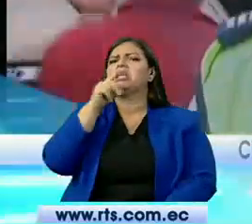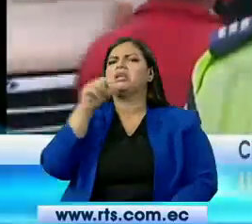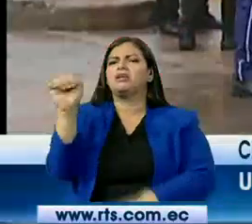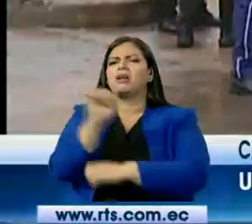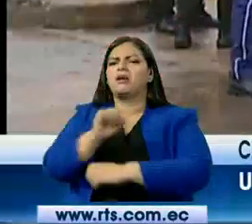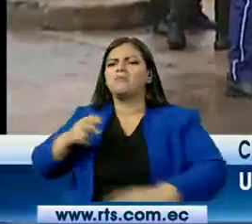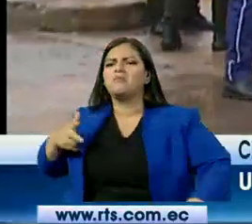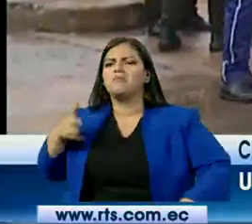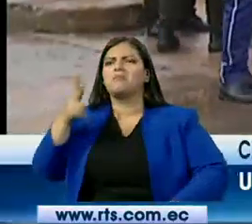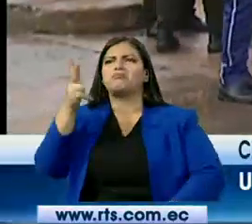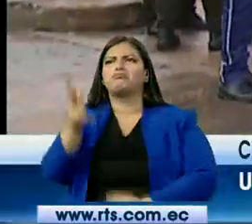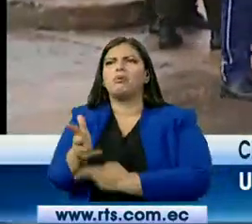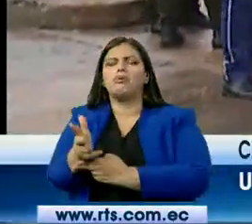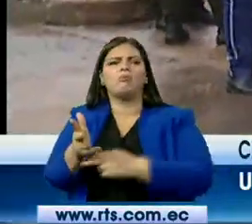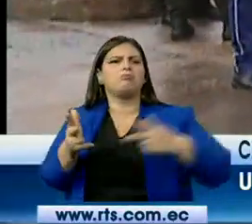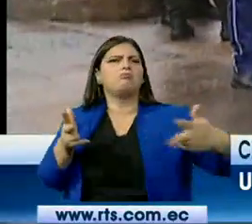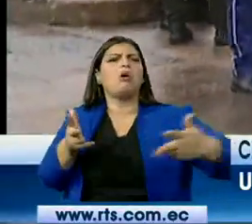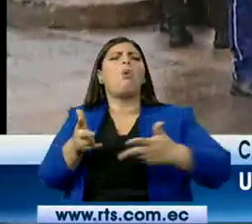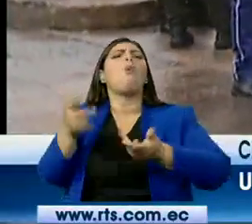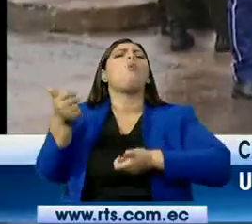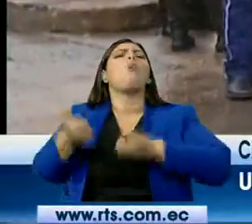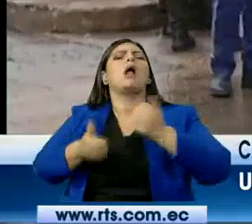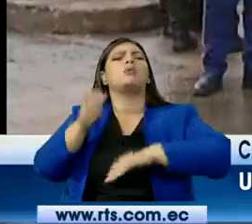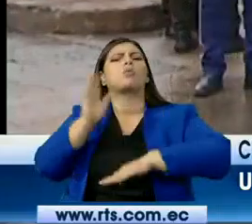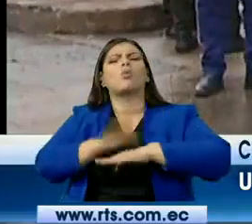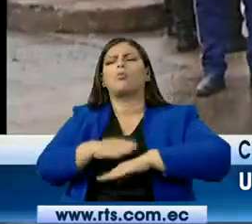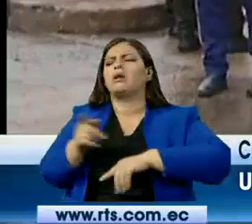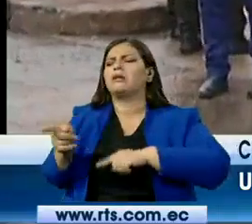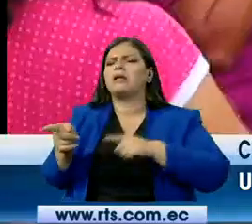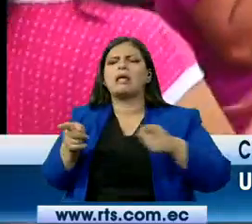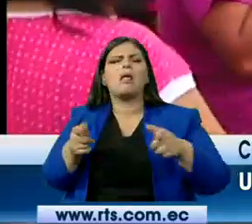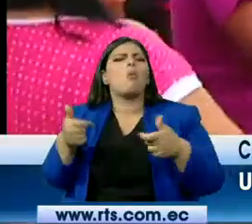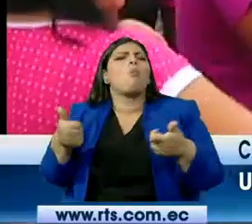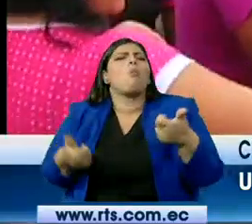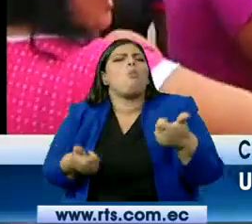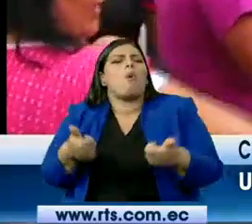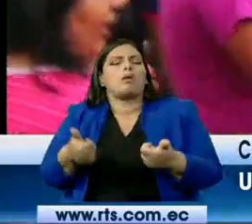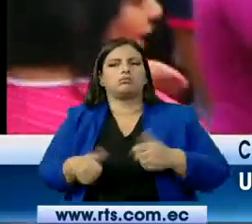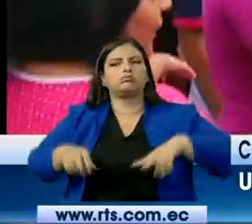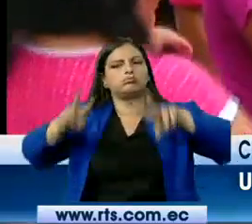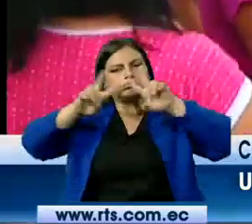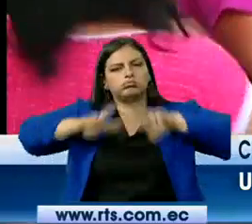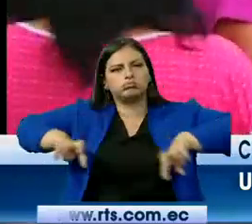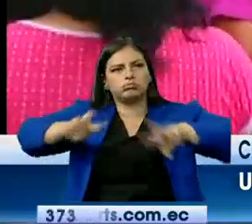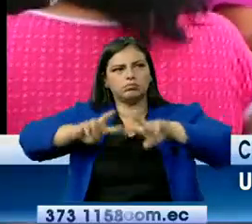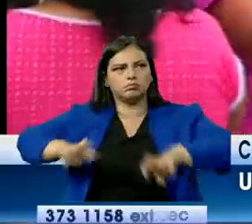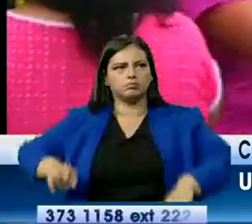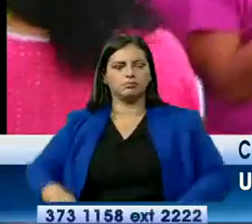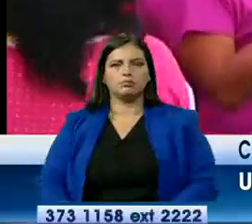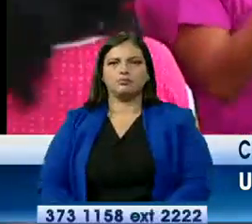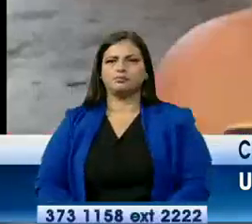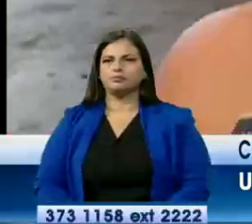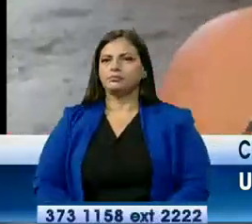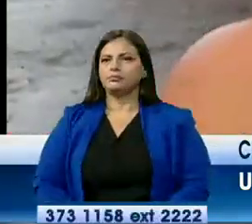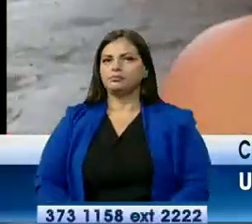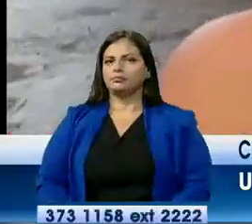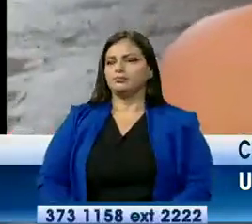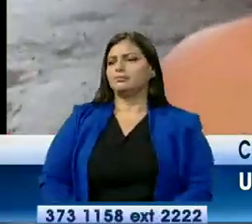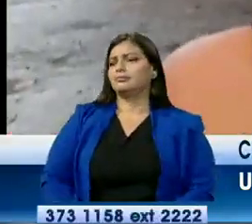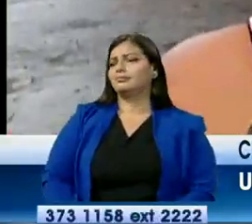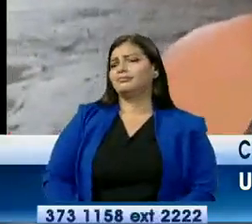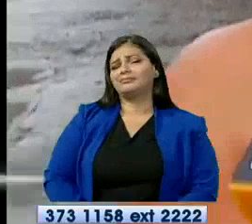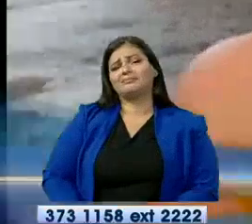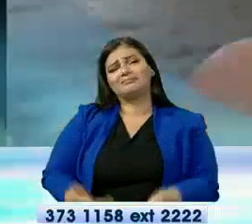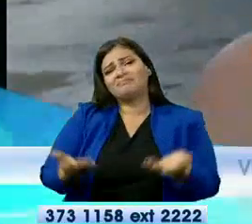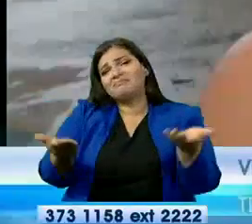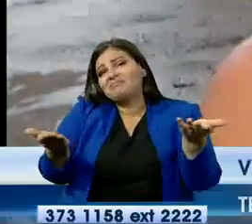señal. Empero, por acá hay otras lecturas populares que no son ajenas en ningún vecindario. Eso es lo que pasa por no